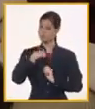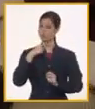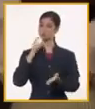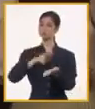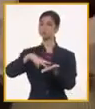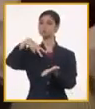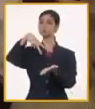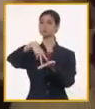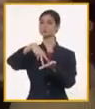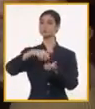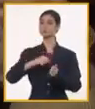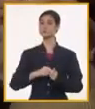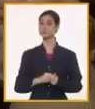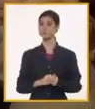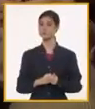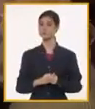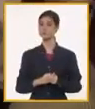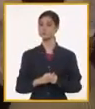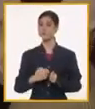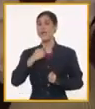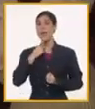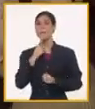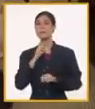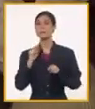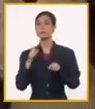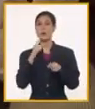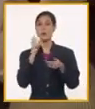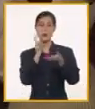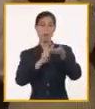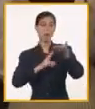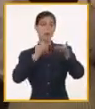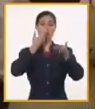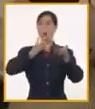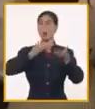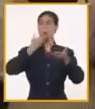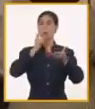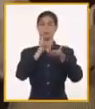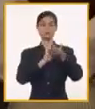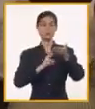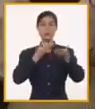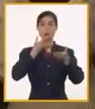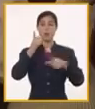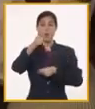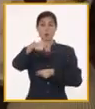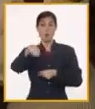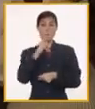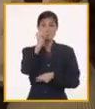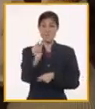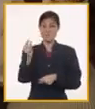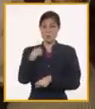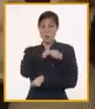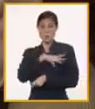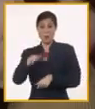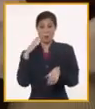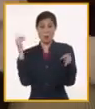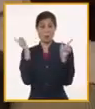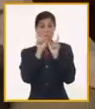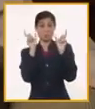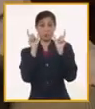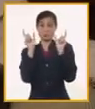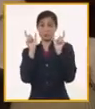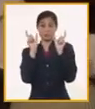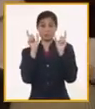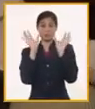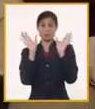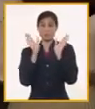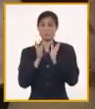ya se habían dado cuenta, porque parece que ellos, mientras yo leí eso, fue una sorpresa, mi juicio fue una sorpresa. Ya sí